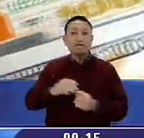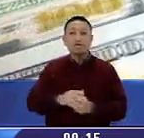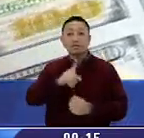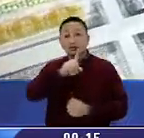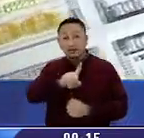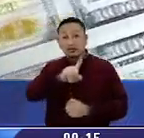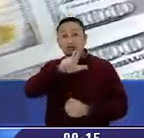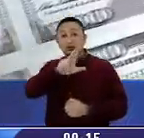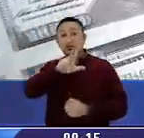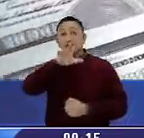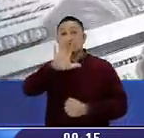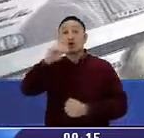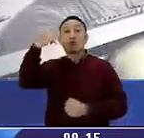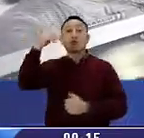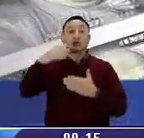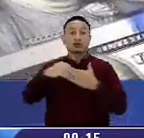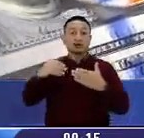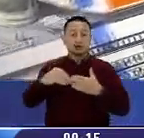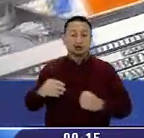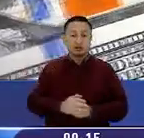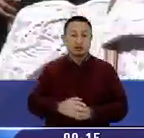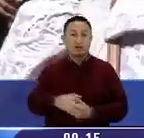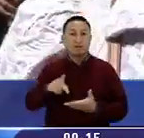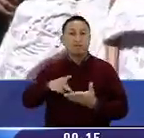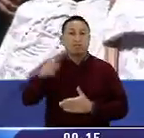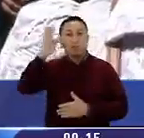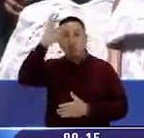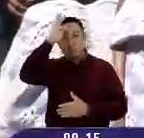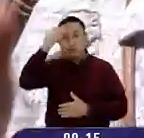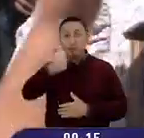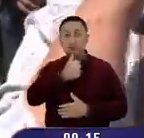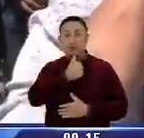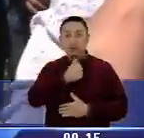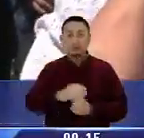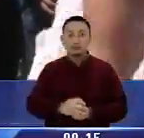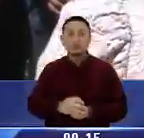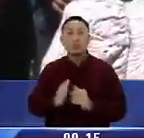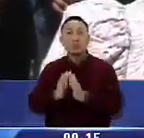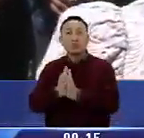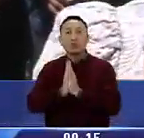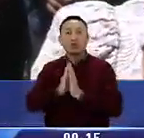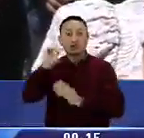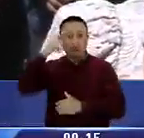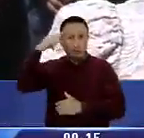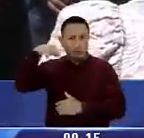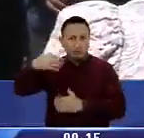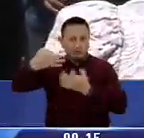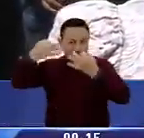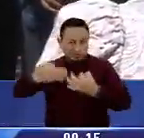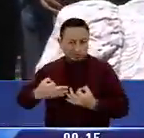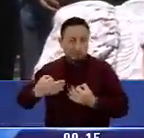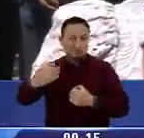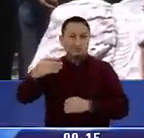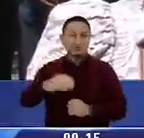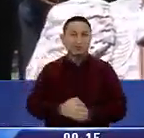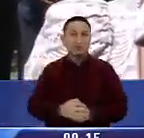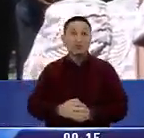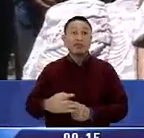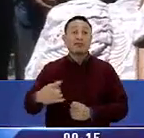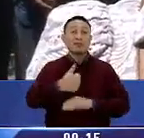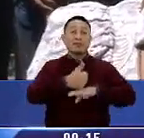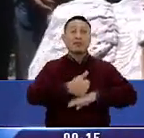millones de dólares a los centros de diálisis. Pidiendo al gobierno central que cumpla la sentencia emitida por esta